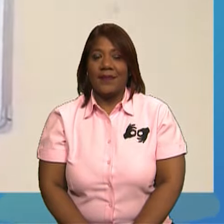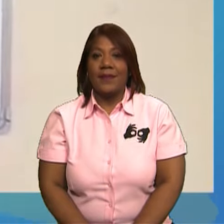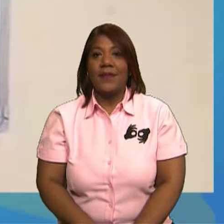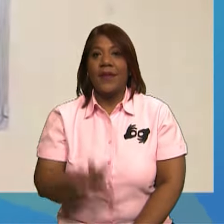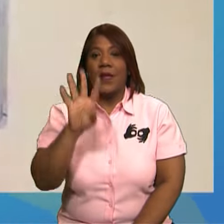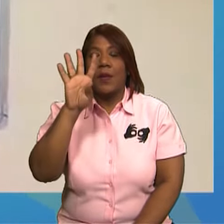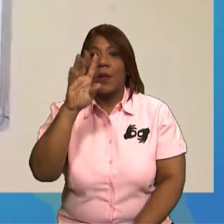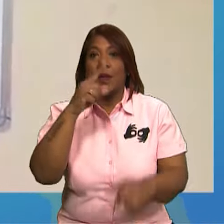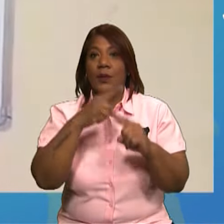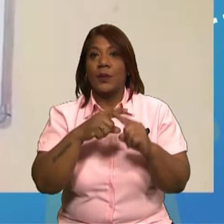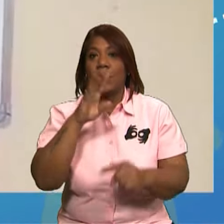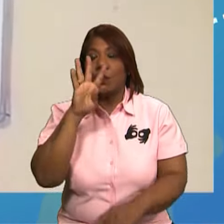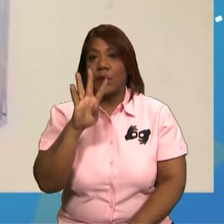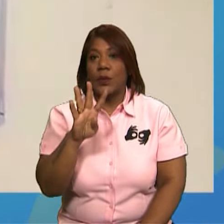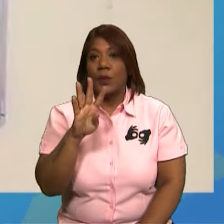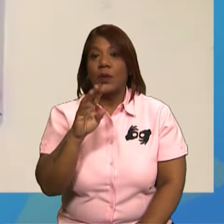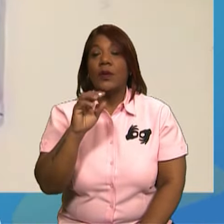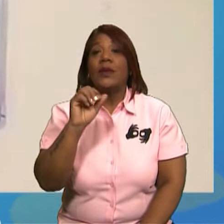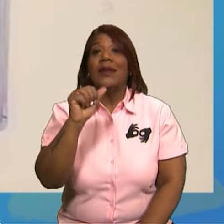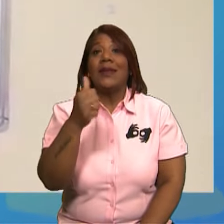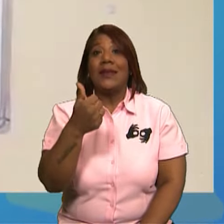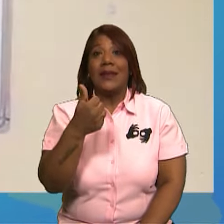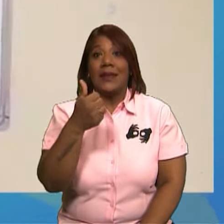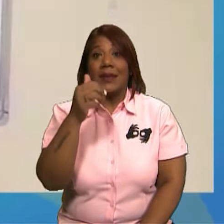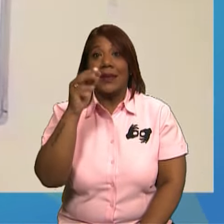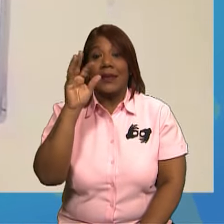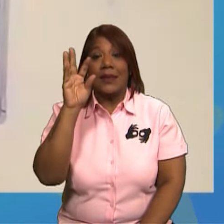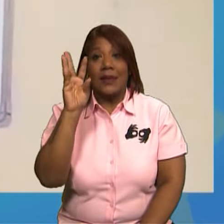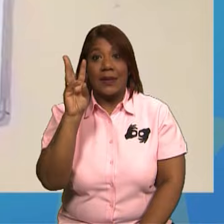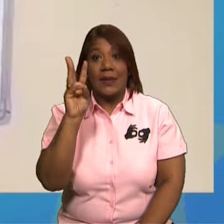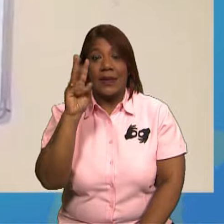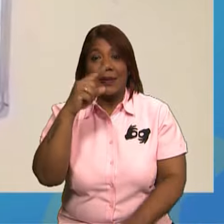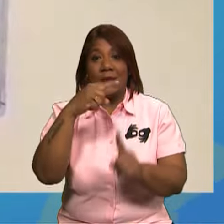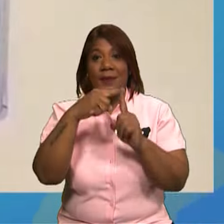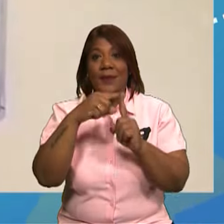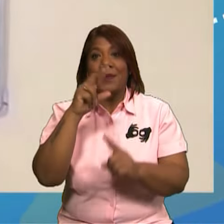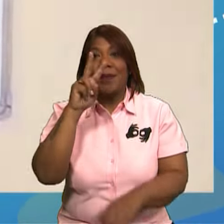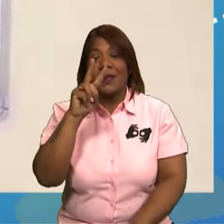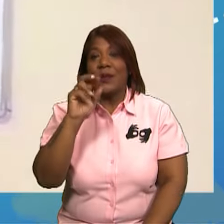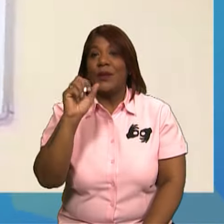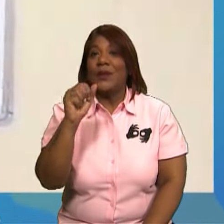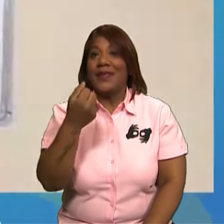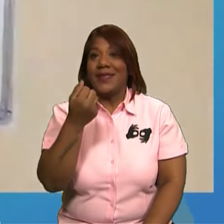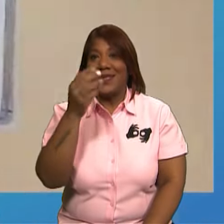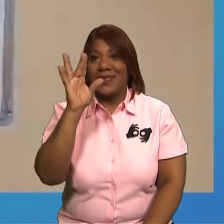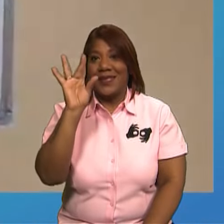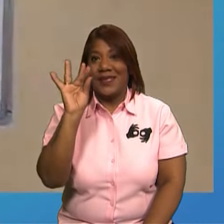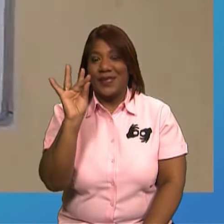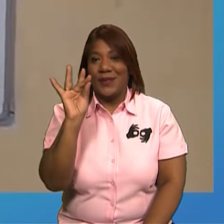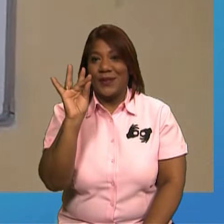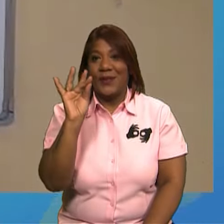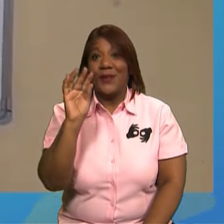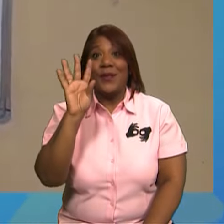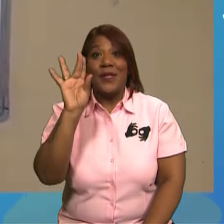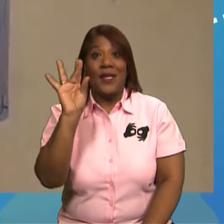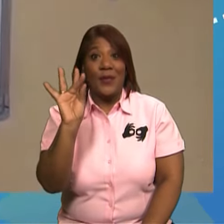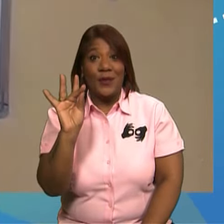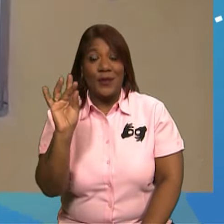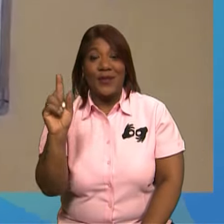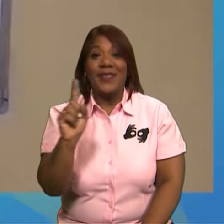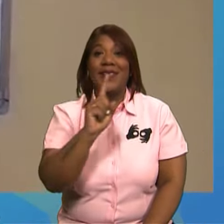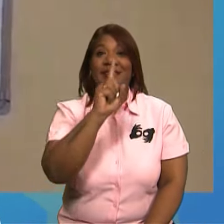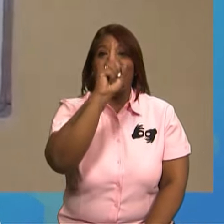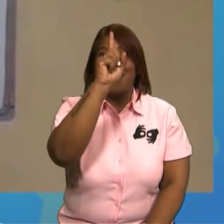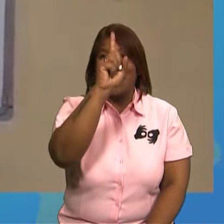4 por 4 es igual a 16. Más 2 sería 18. Ponemos el